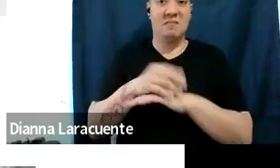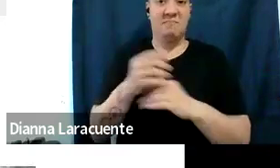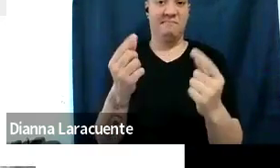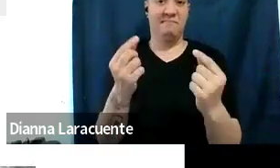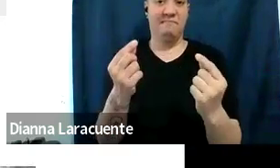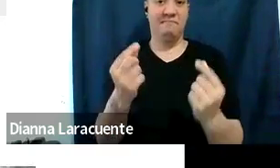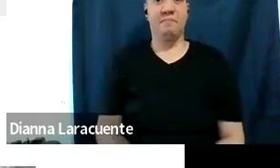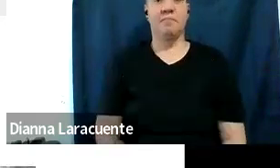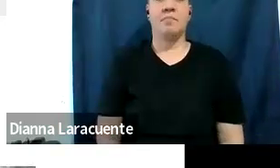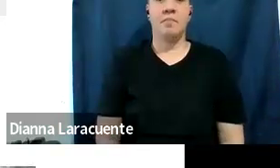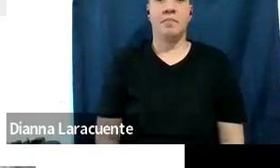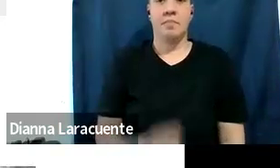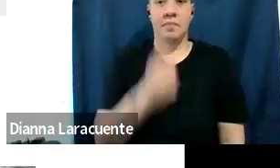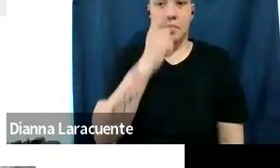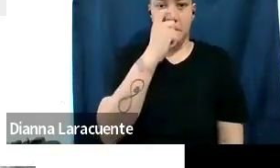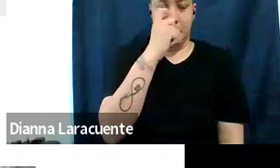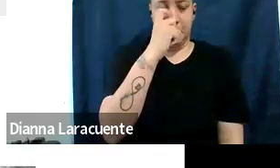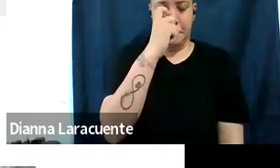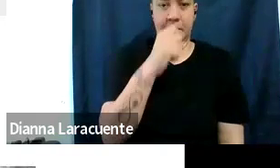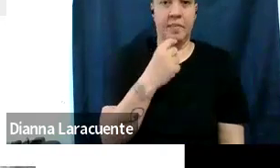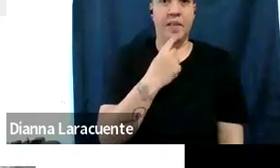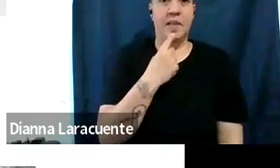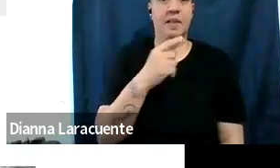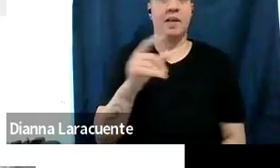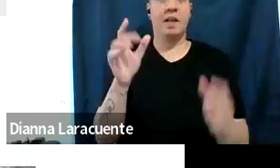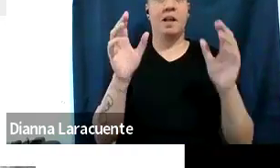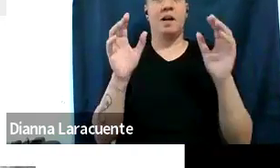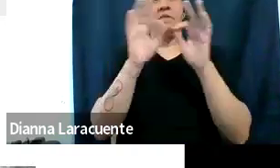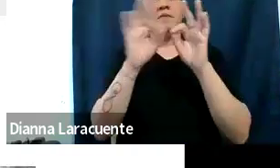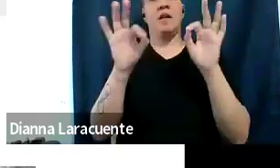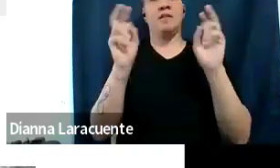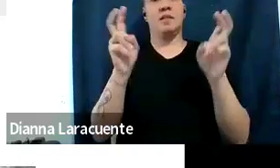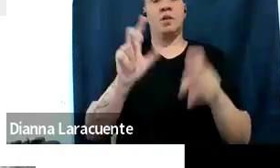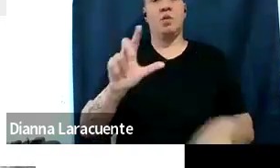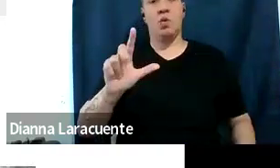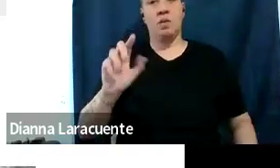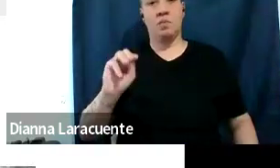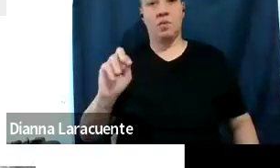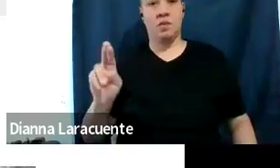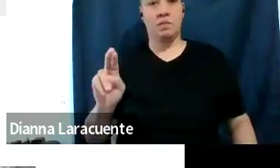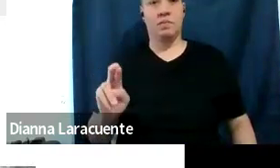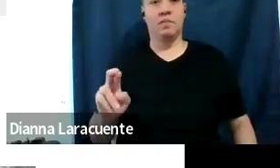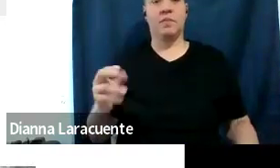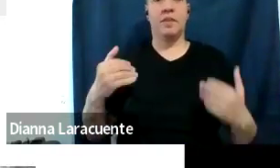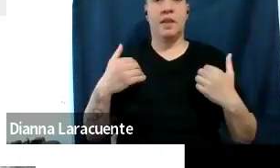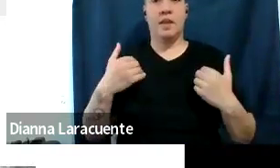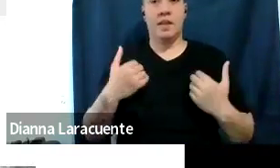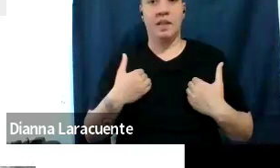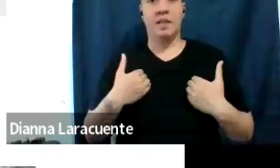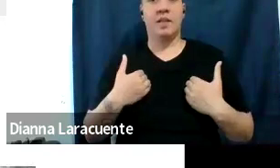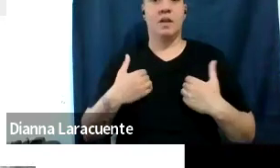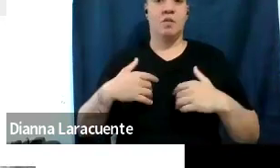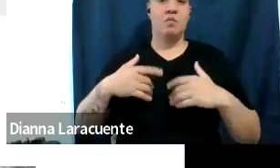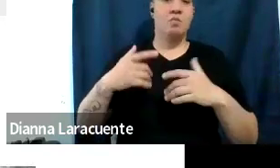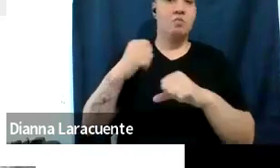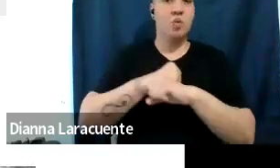hacer? ¿Qué decía la frase de Muñoz Rivera que lo retrata? Tengo la bravura del combate